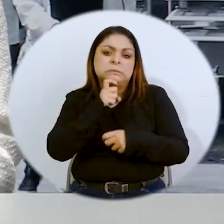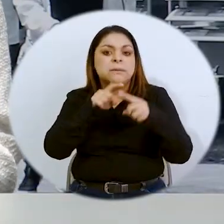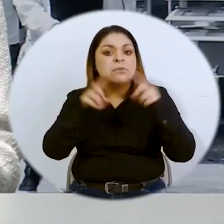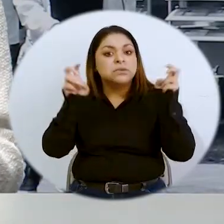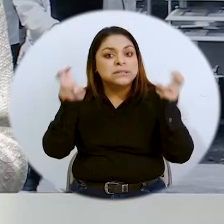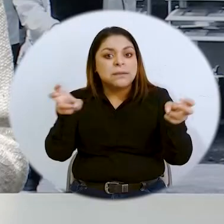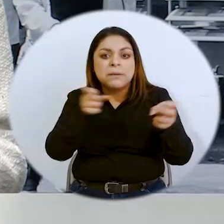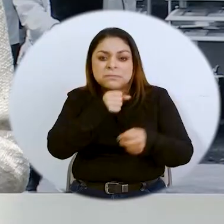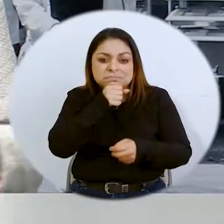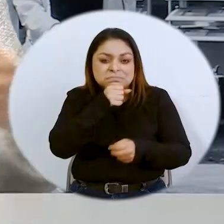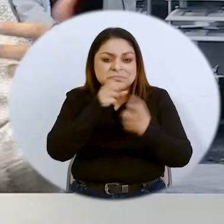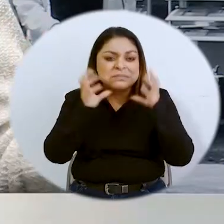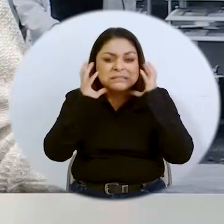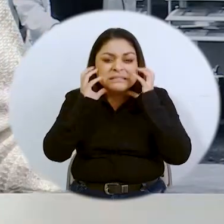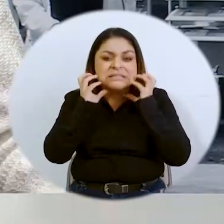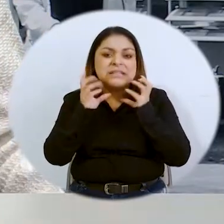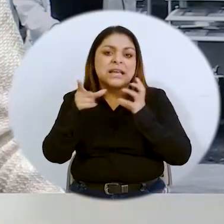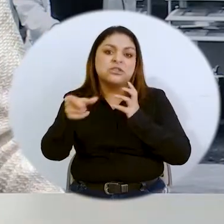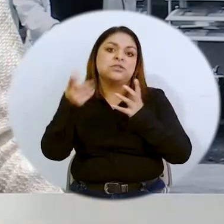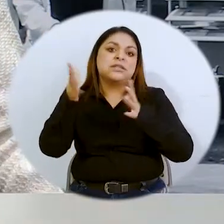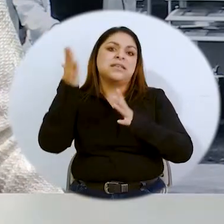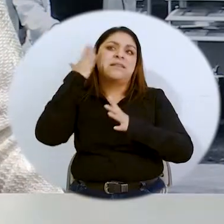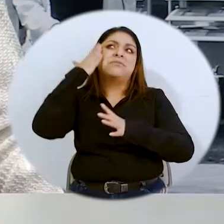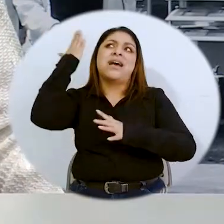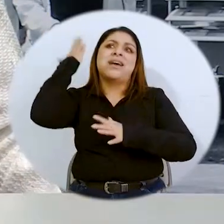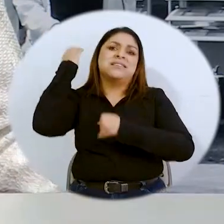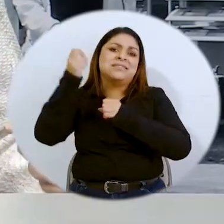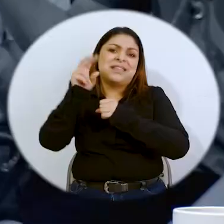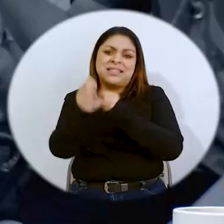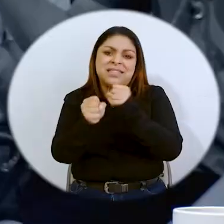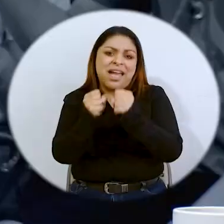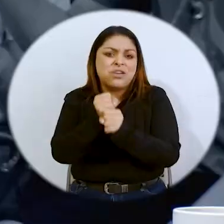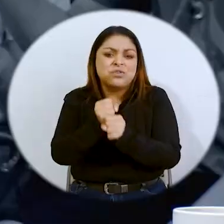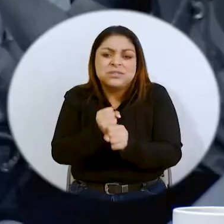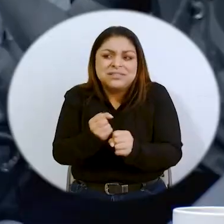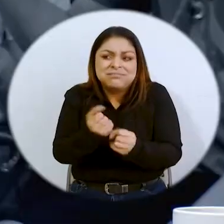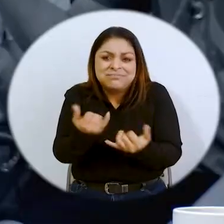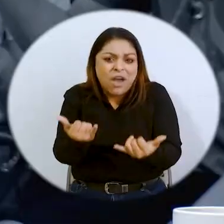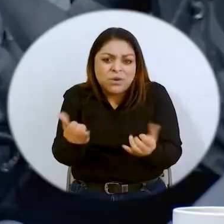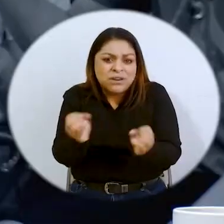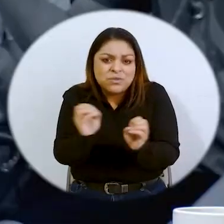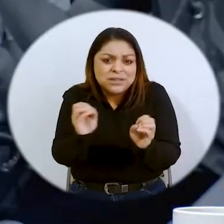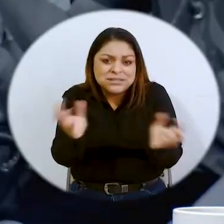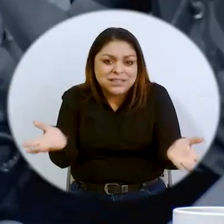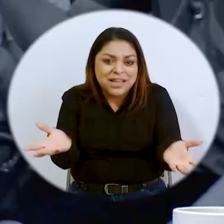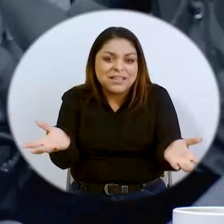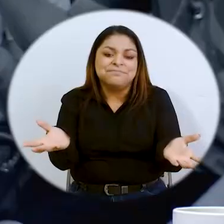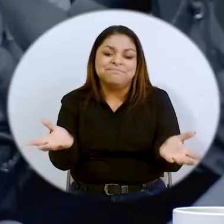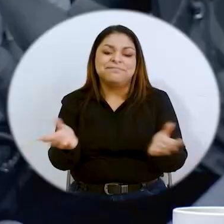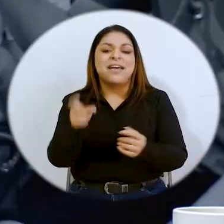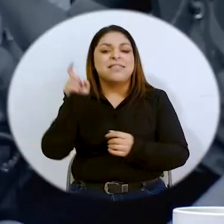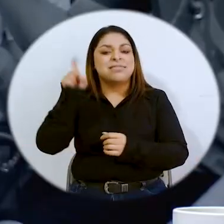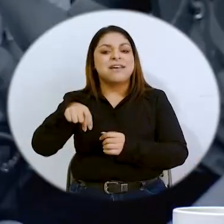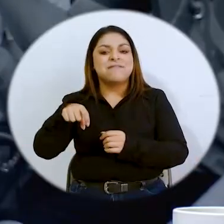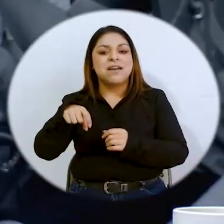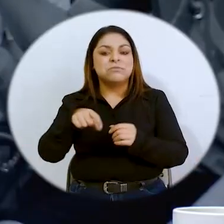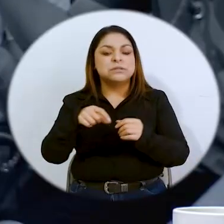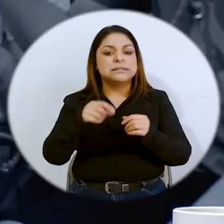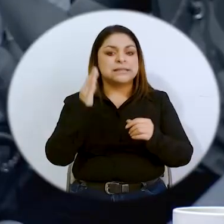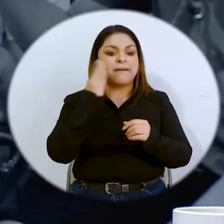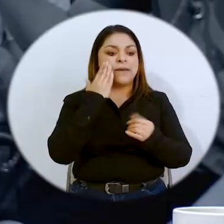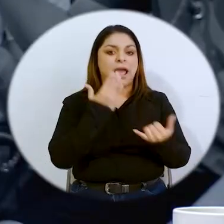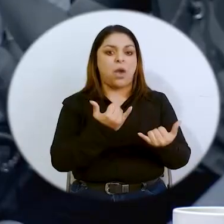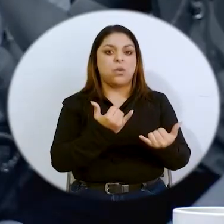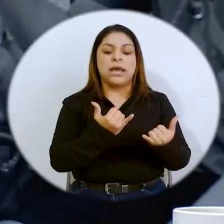es que el tema del envejecimiento lo sabíamos desde hace 30 años y no hemos hecho nada, ¿verdad? Sí, tenemos que ver más allá de lo